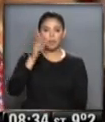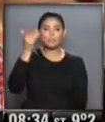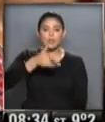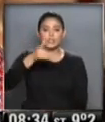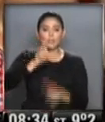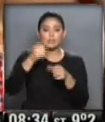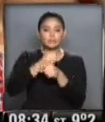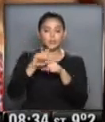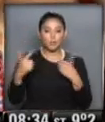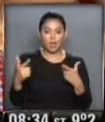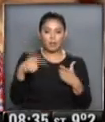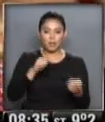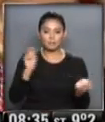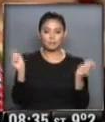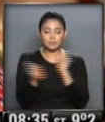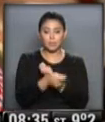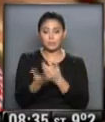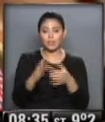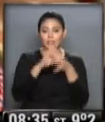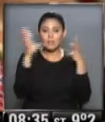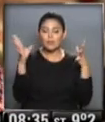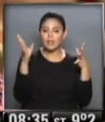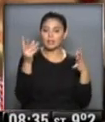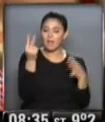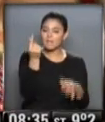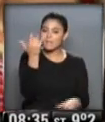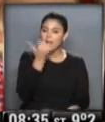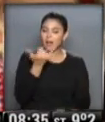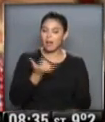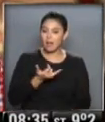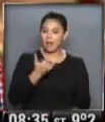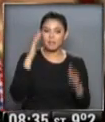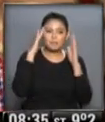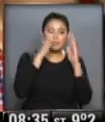creo que una democracia llena de sentido, por un lado, y por otro lado,